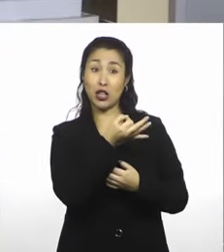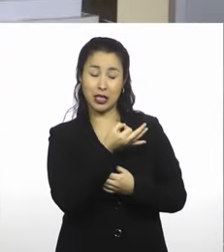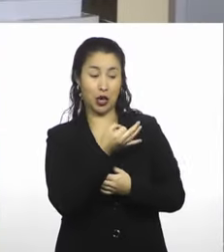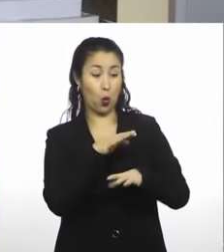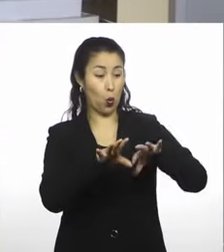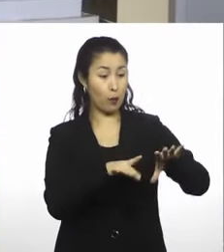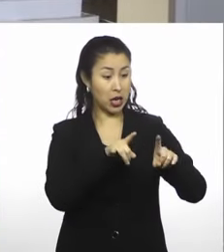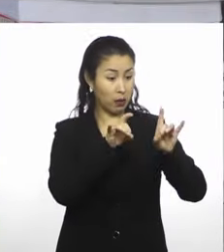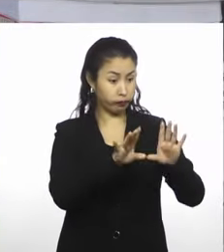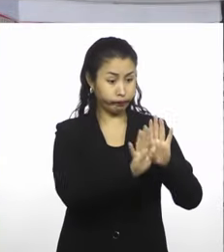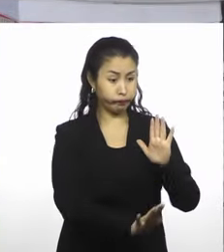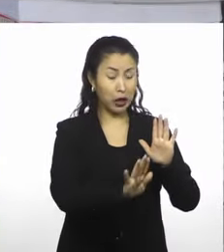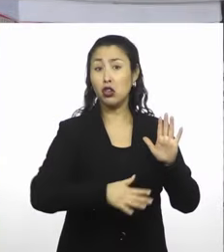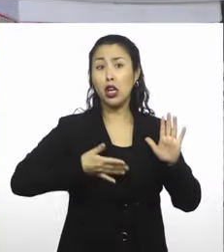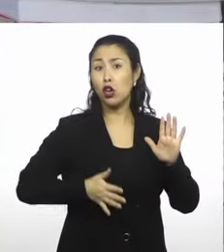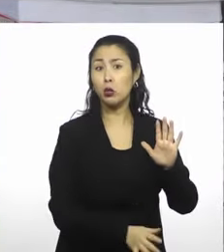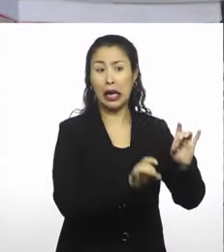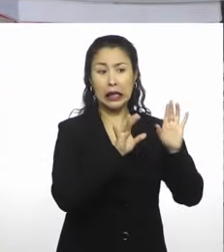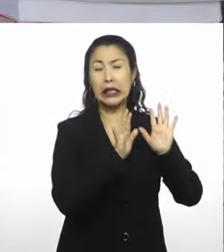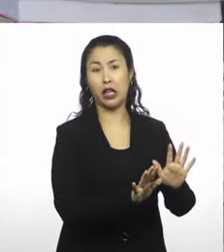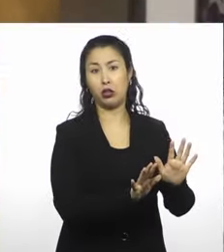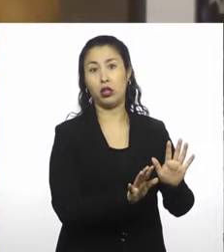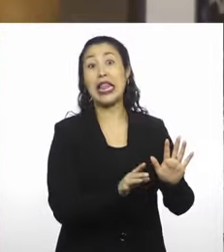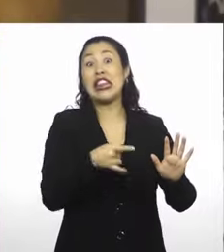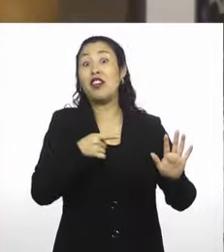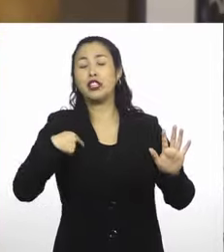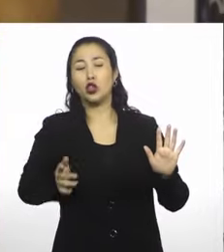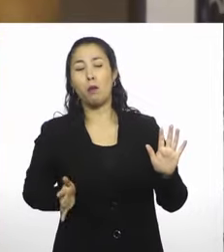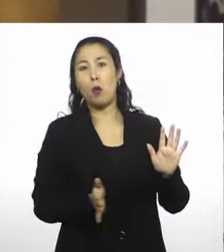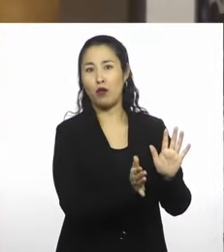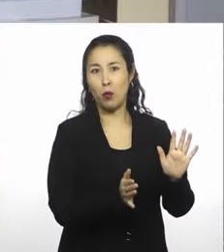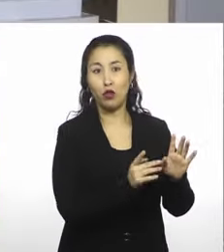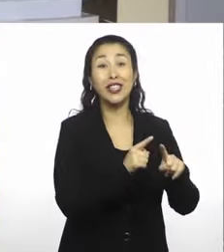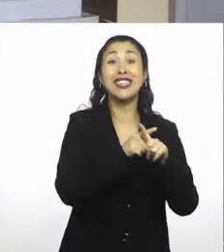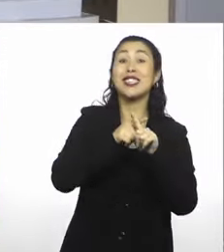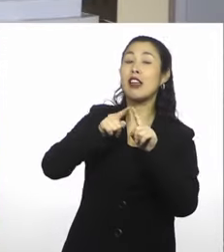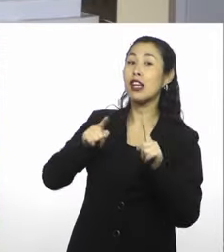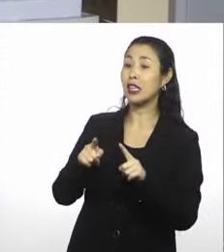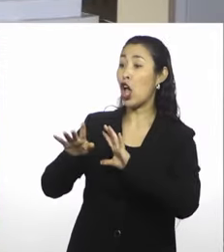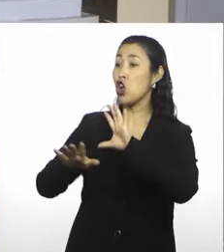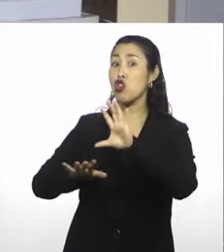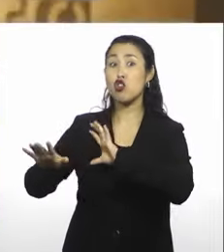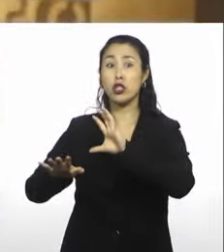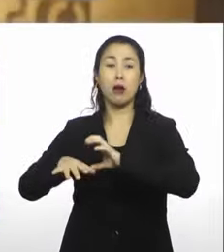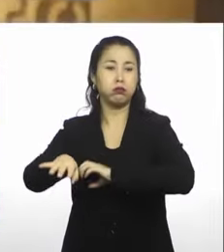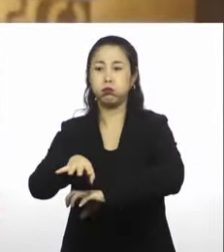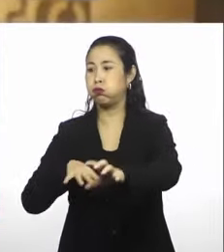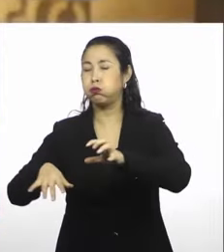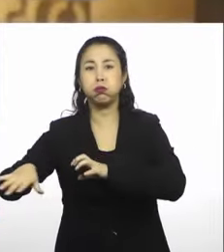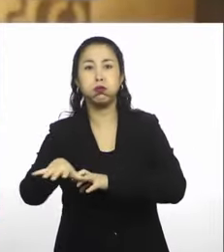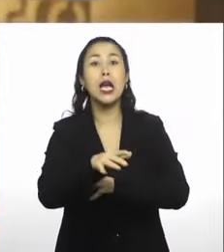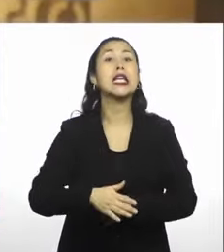quietos quieren seguir estando quietos, a menos que haya algo que los ponga en movimiento. Caso contrario, las cosas o los cuerpos que se están moviendo van a